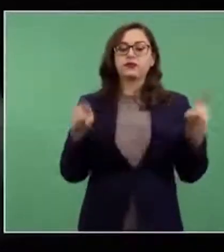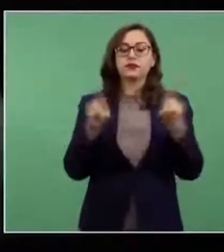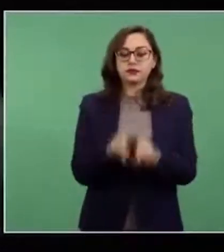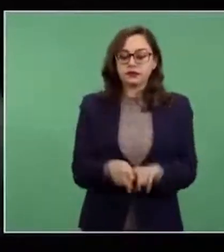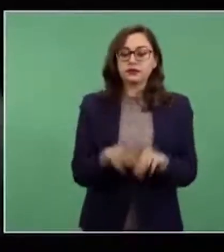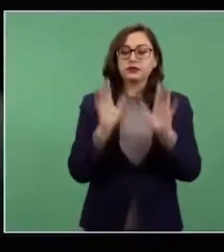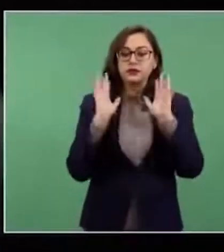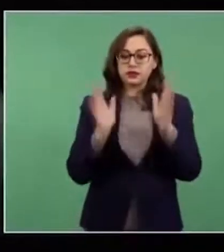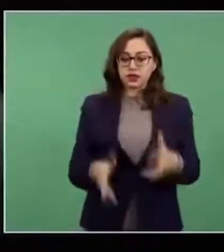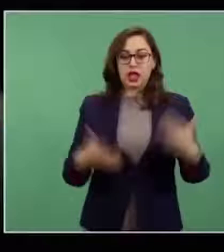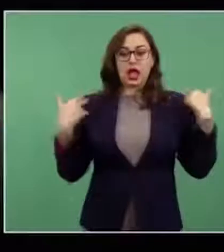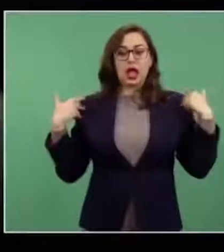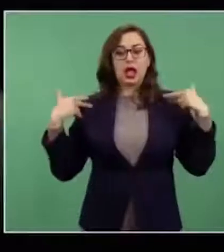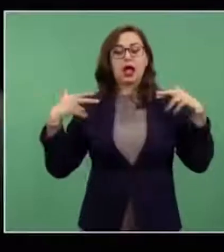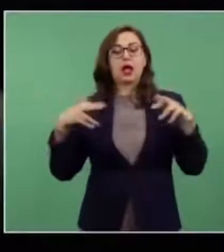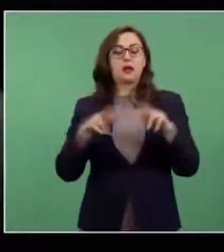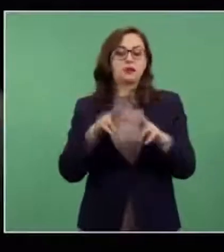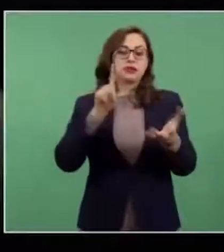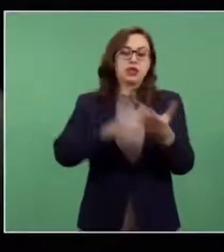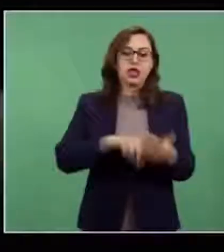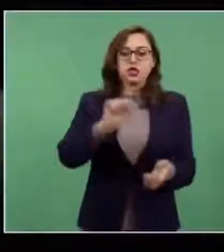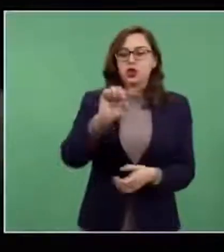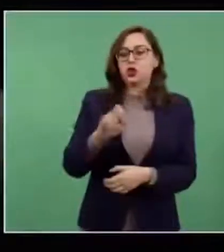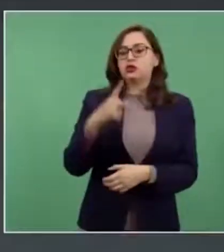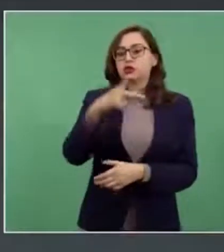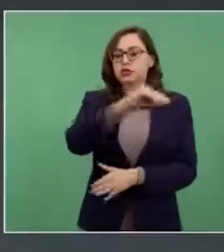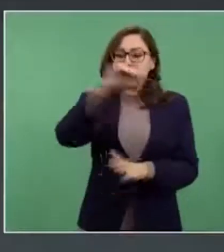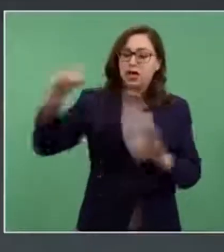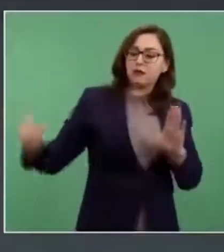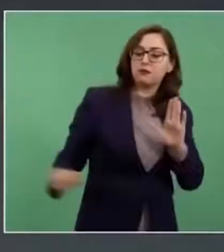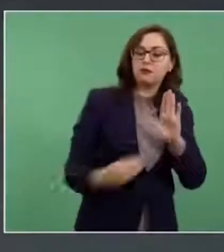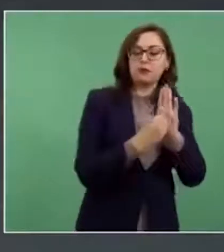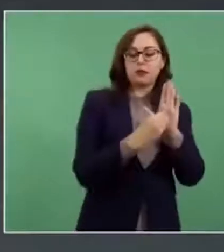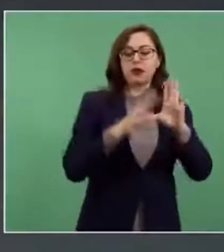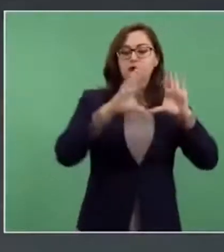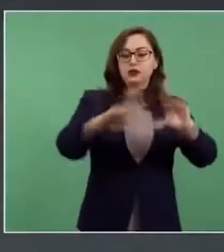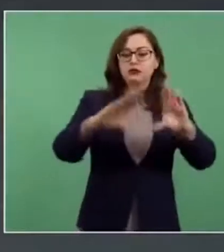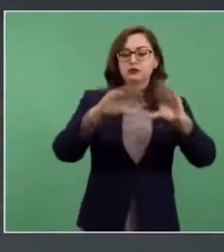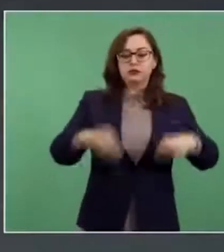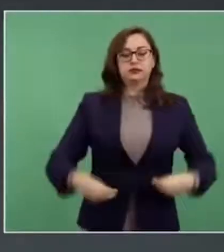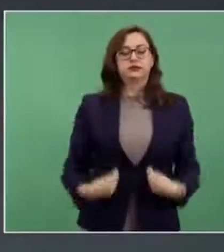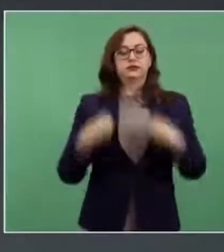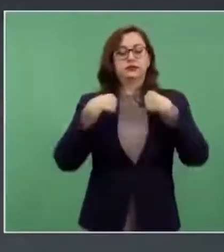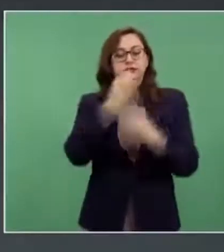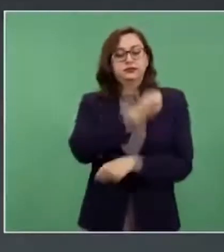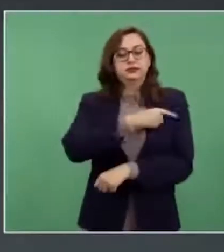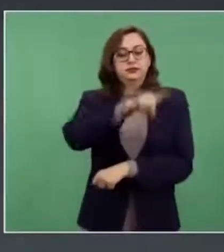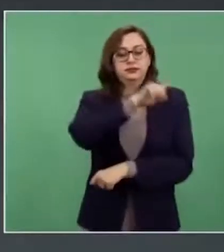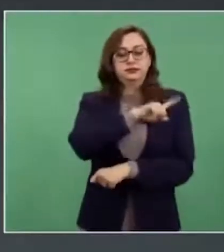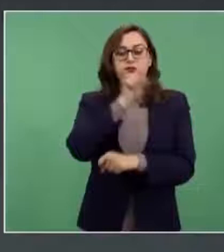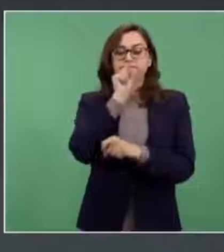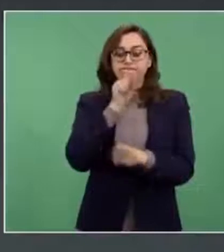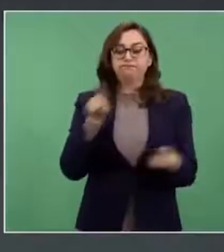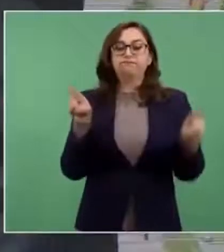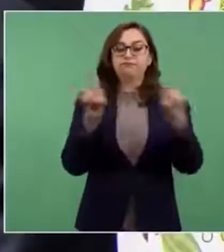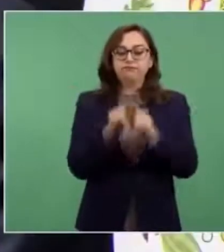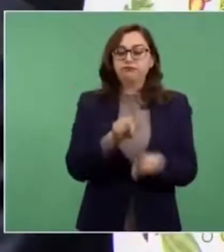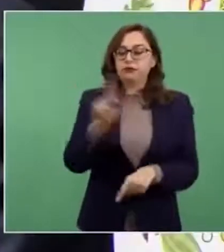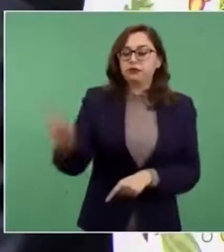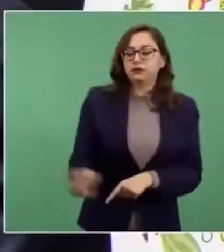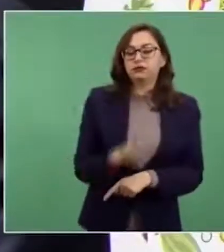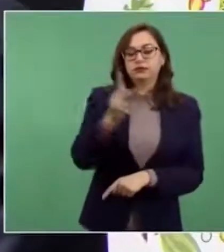enseñanza pública la nueva materia vida saludable y se está aplicando el plan de justicia a los